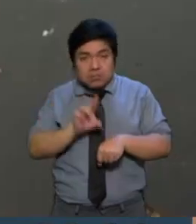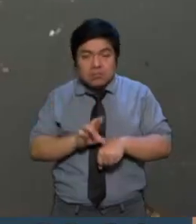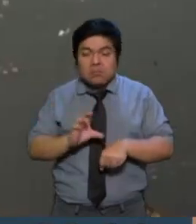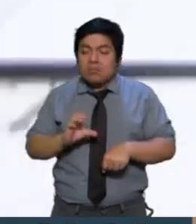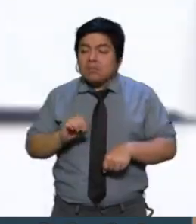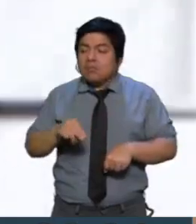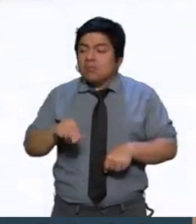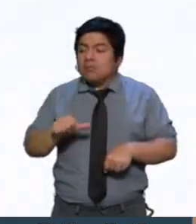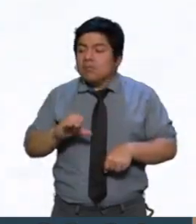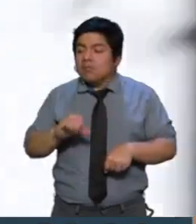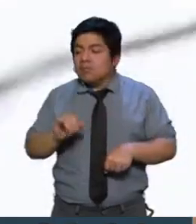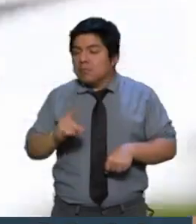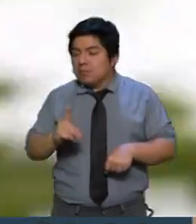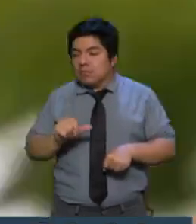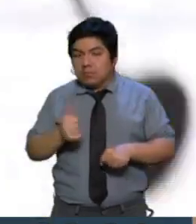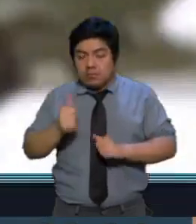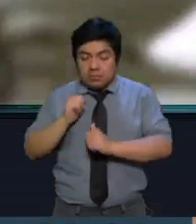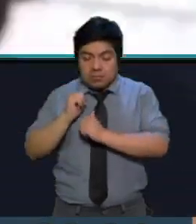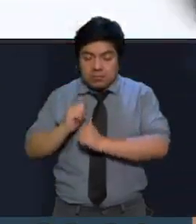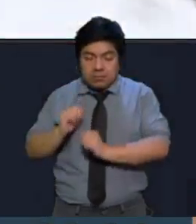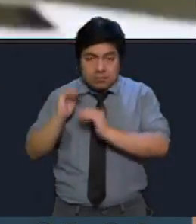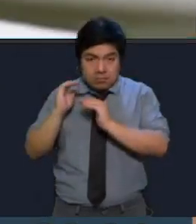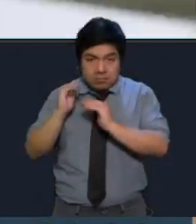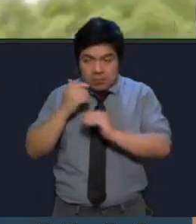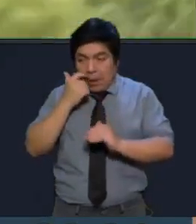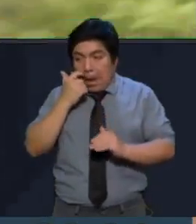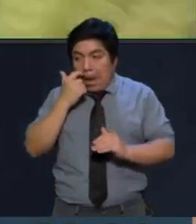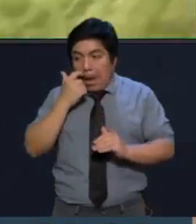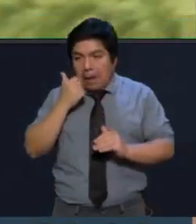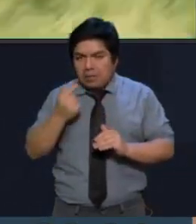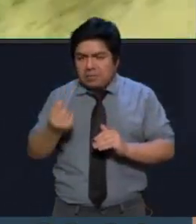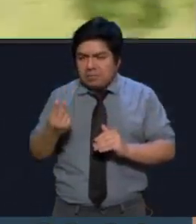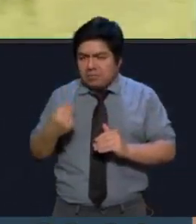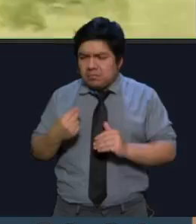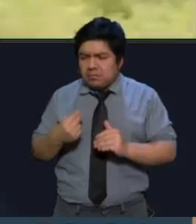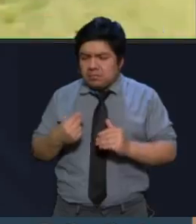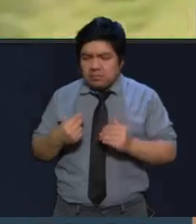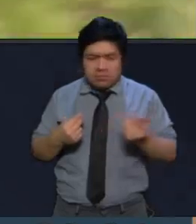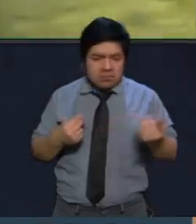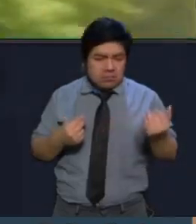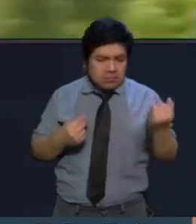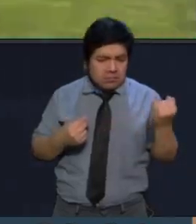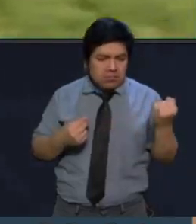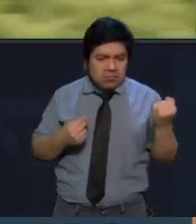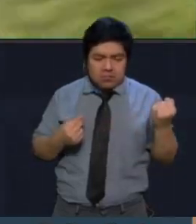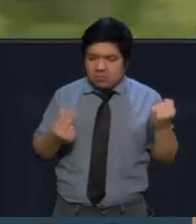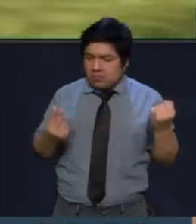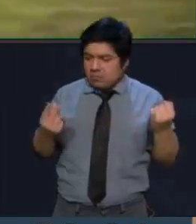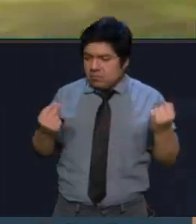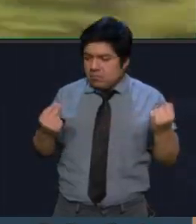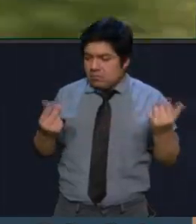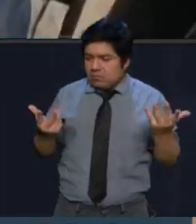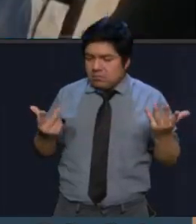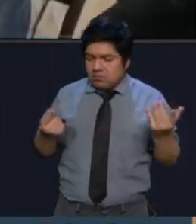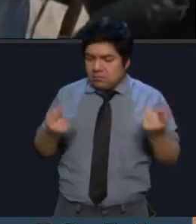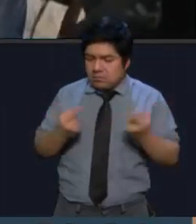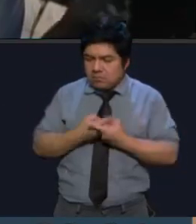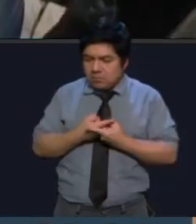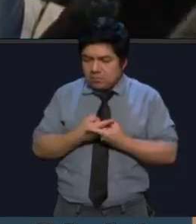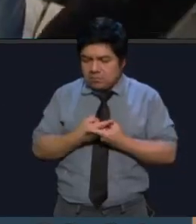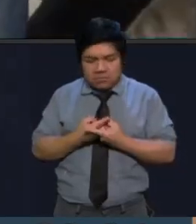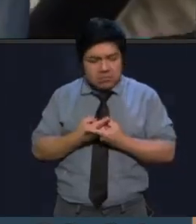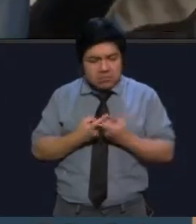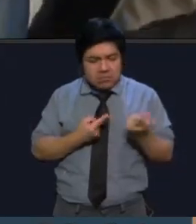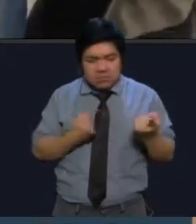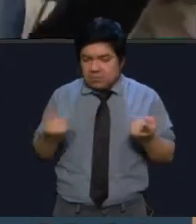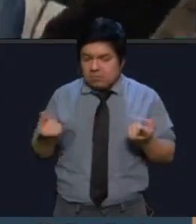y otras altas autoridades, indicando lo contrario, lo cual nos confunde. O sea, son visiones